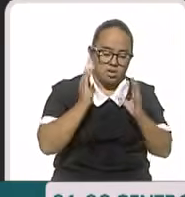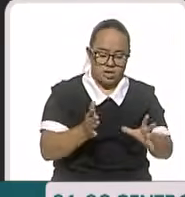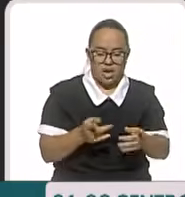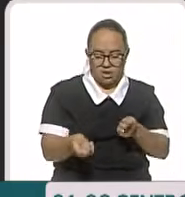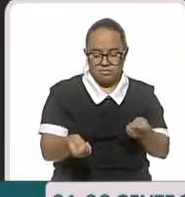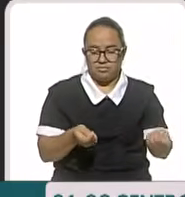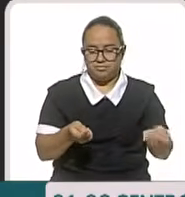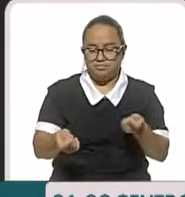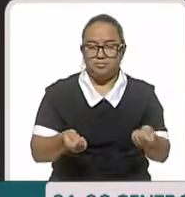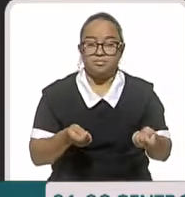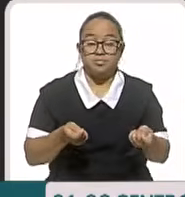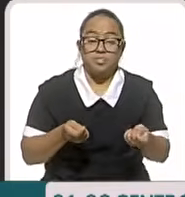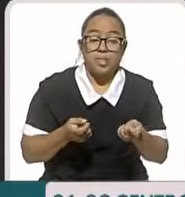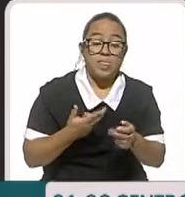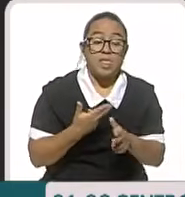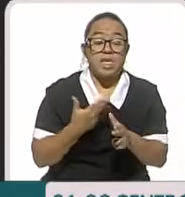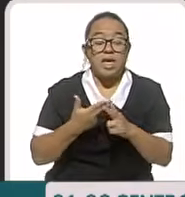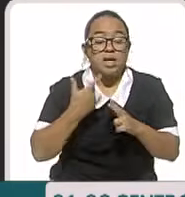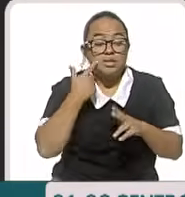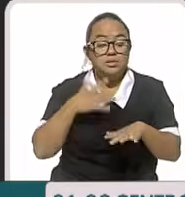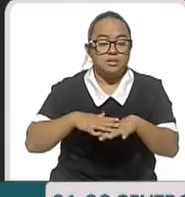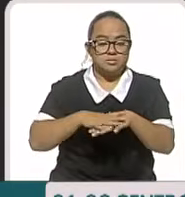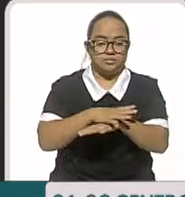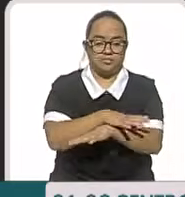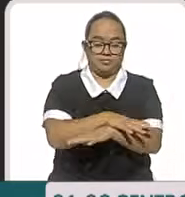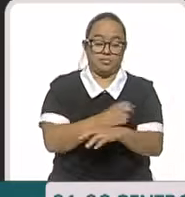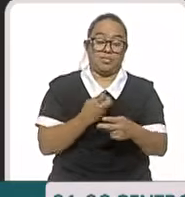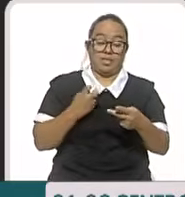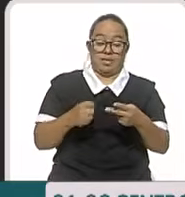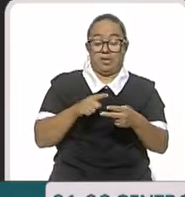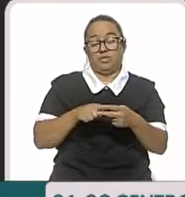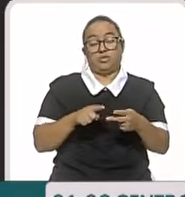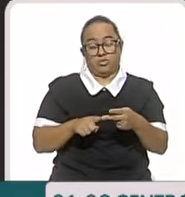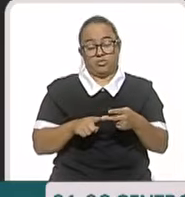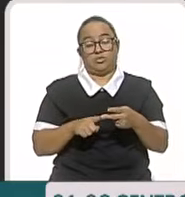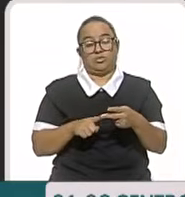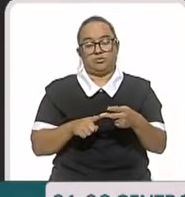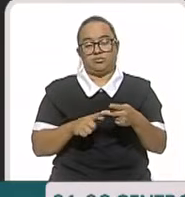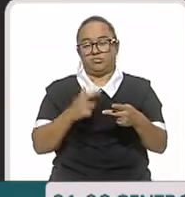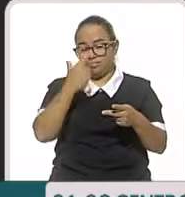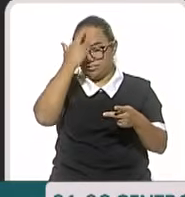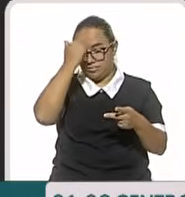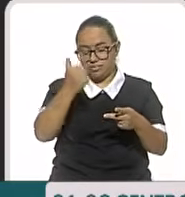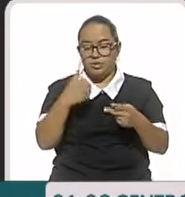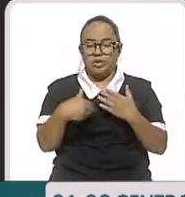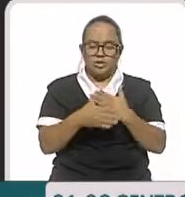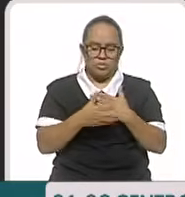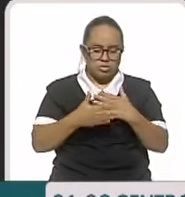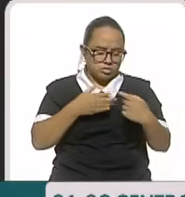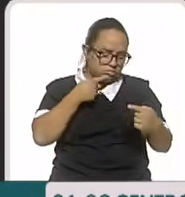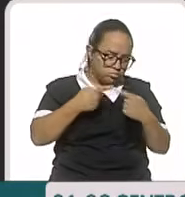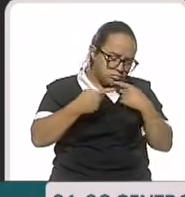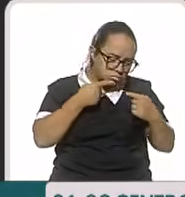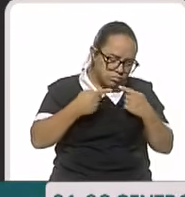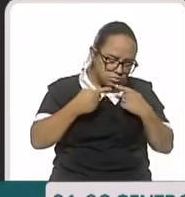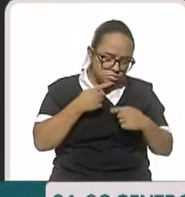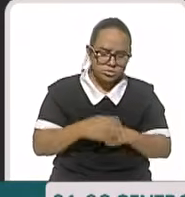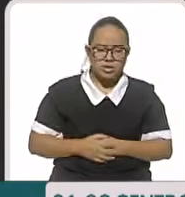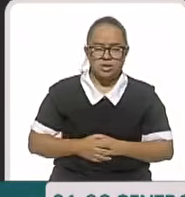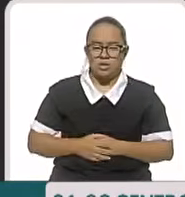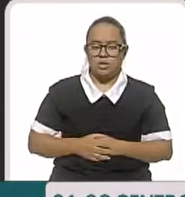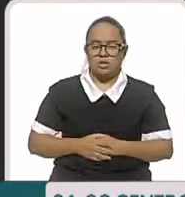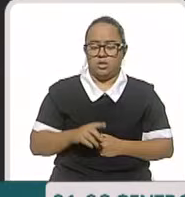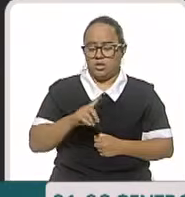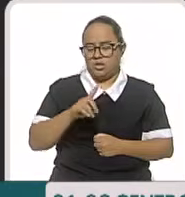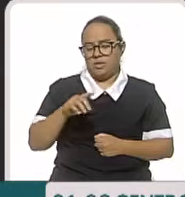Trump, en lo que hay una transición. Entonces, son dos de los aspectos que se van a estar, digamos, estableciendo. Zohran Mamdani, por supuesto,